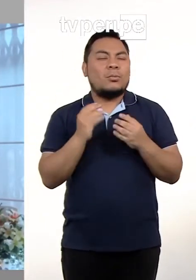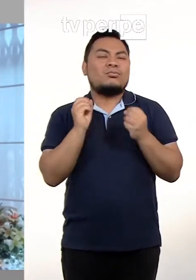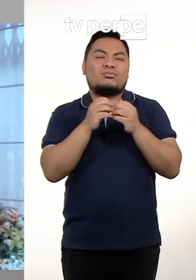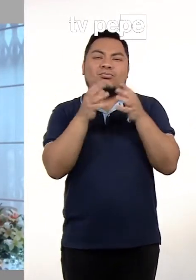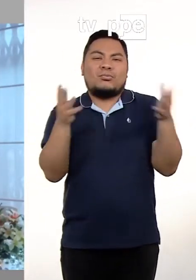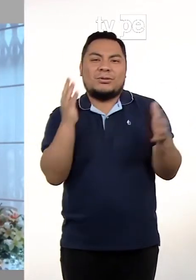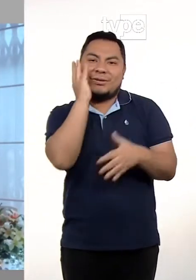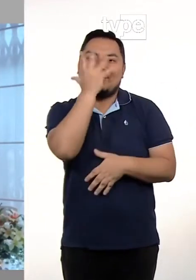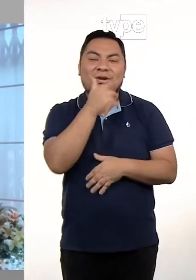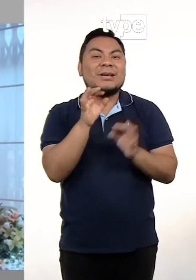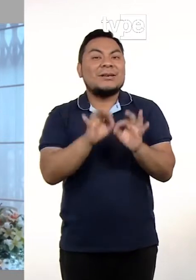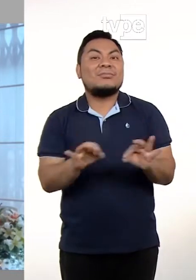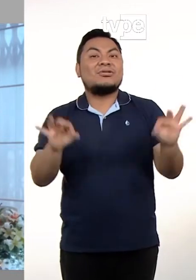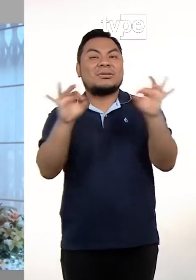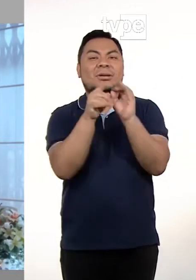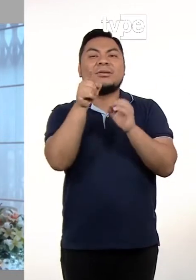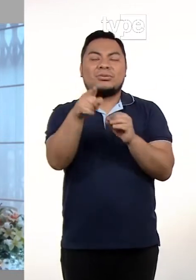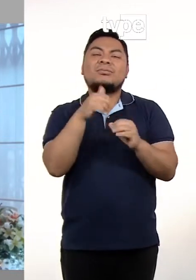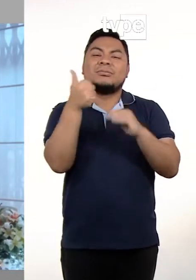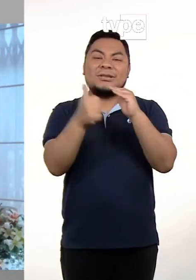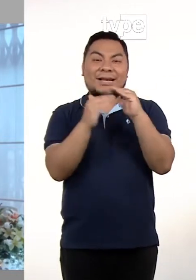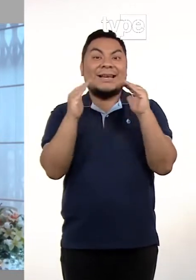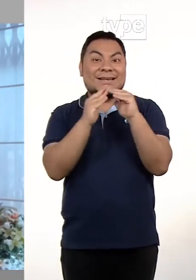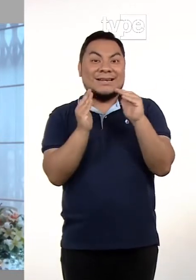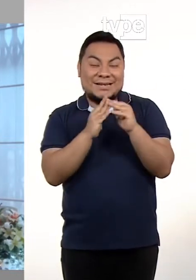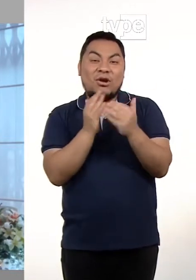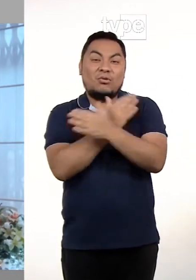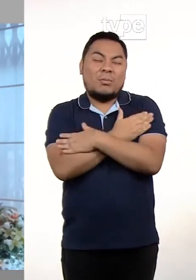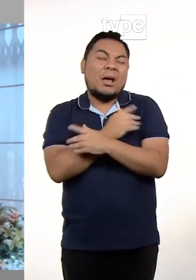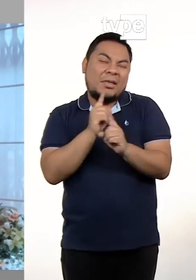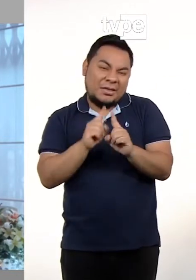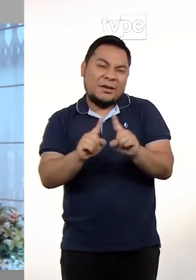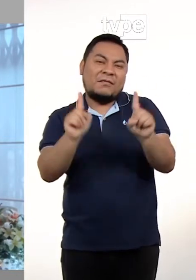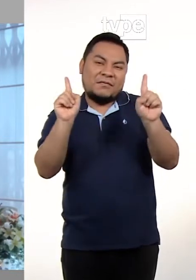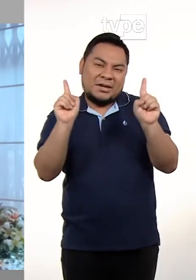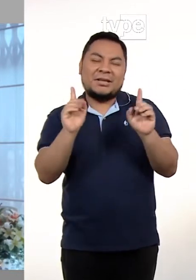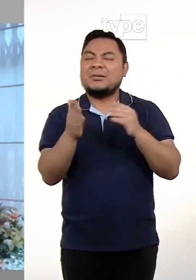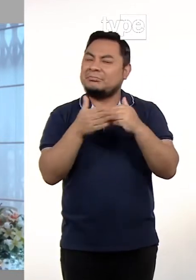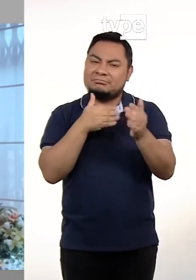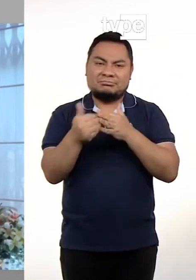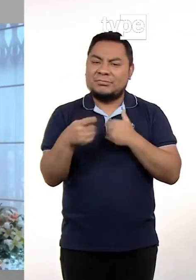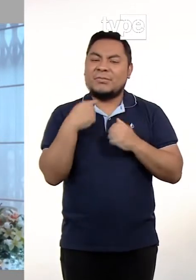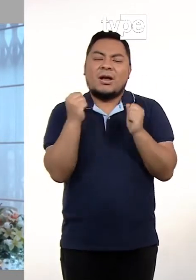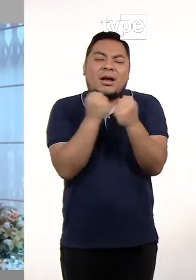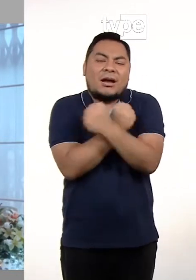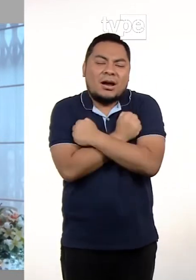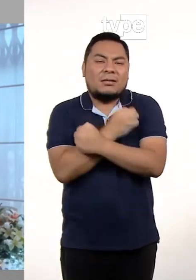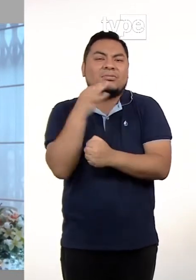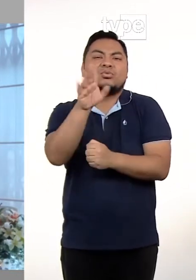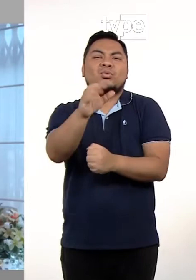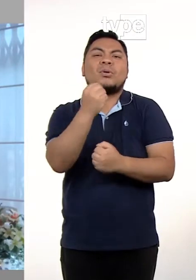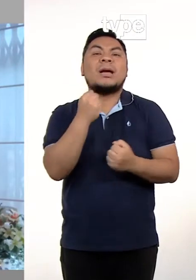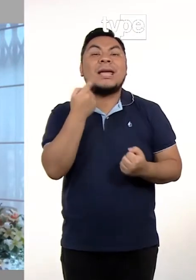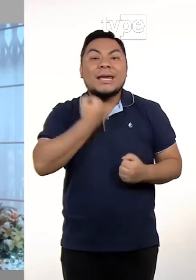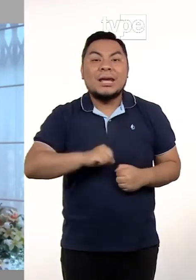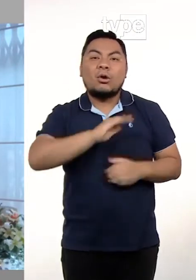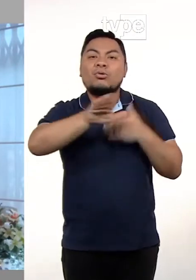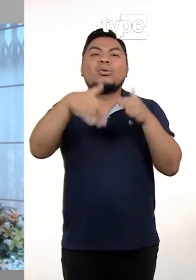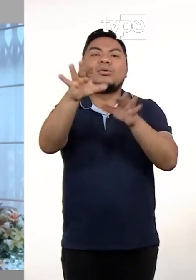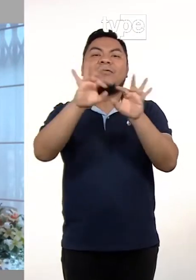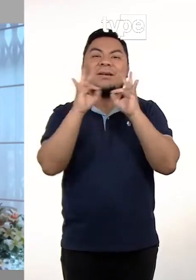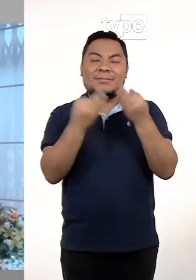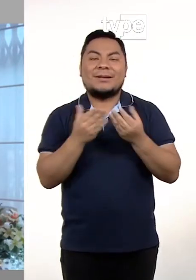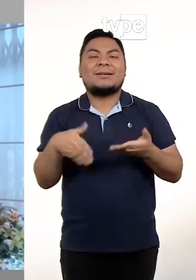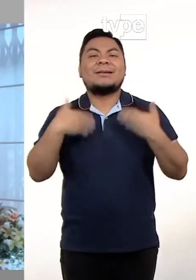muy importante. Pasarás un cumpleaños un poco diferente, pero igual, con el cariño, el amor de tus hijos y de toda tu